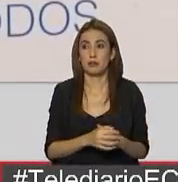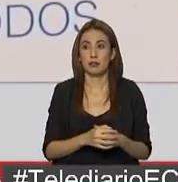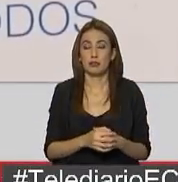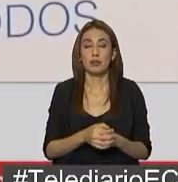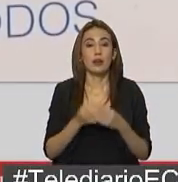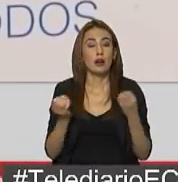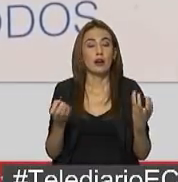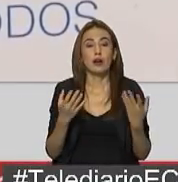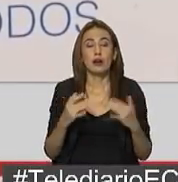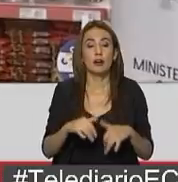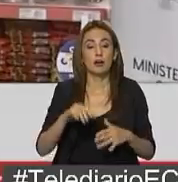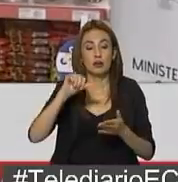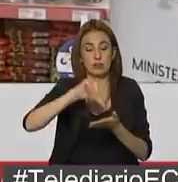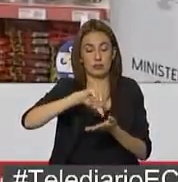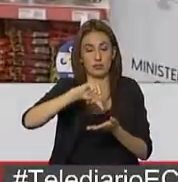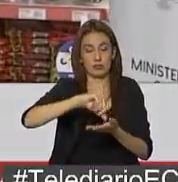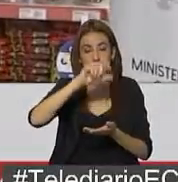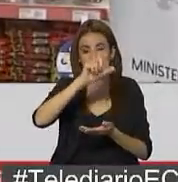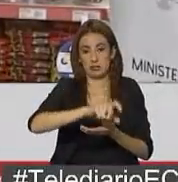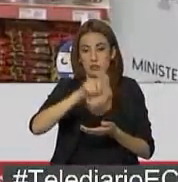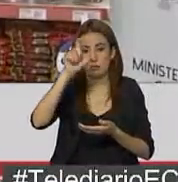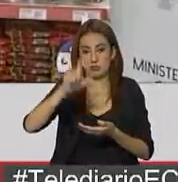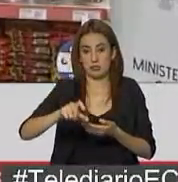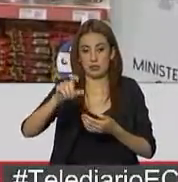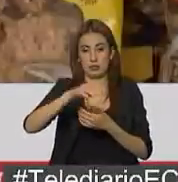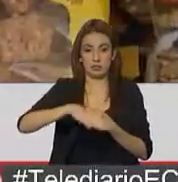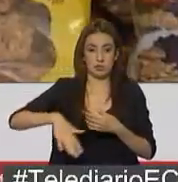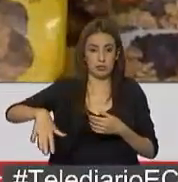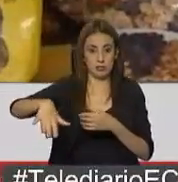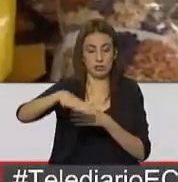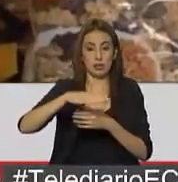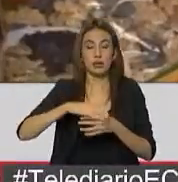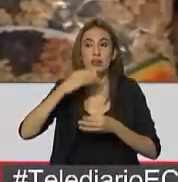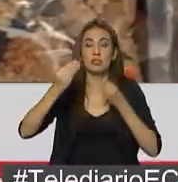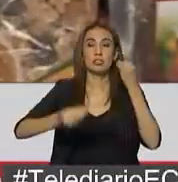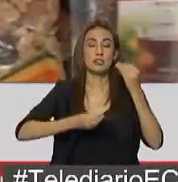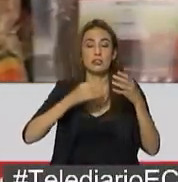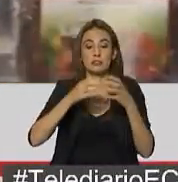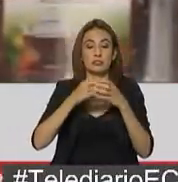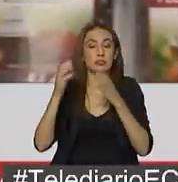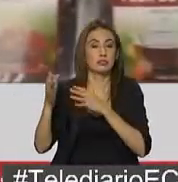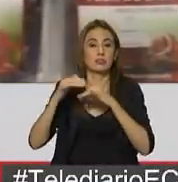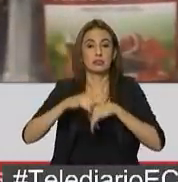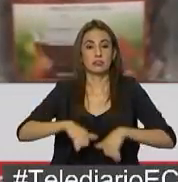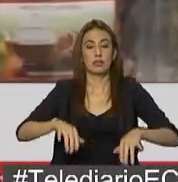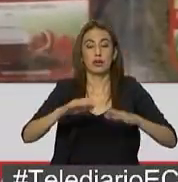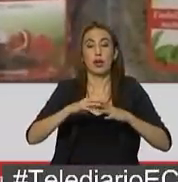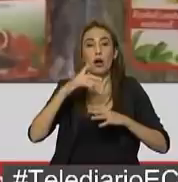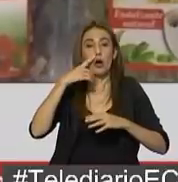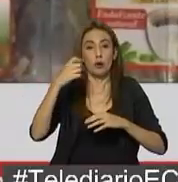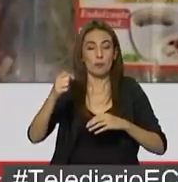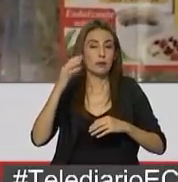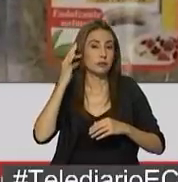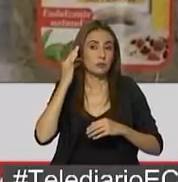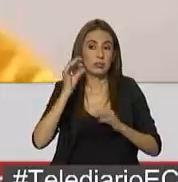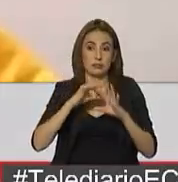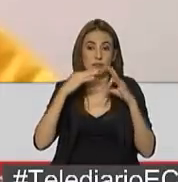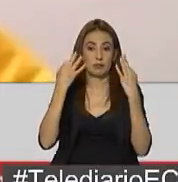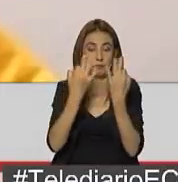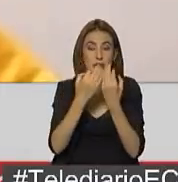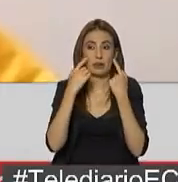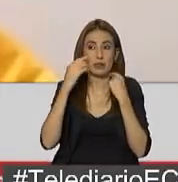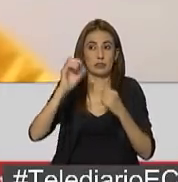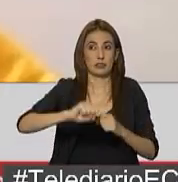empresas solicitan que los ciudadanos prefieran los productos fabricados en Ecuador, porque detrás de ellos están empleos de hombres y mujeres que tienen familias.